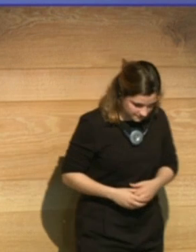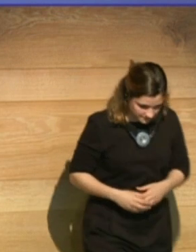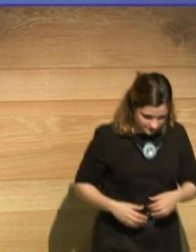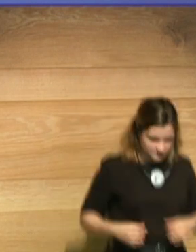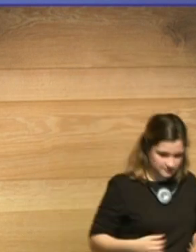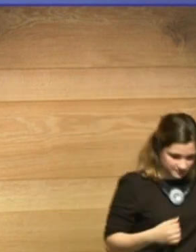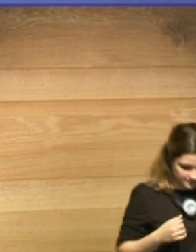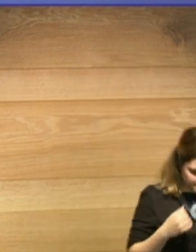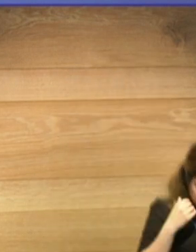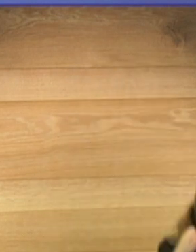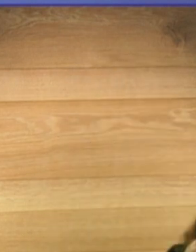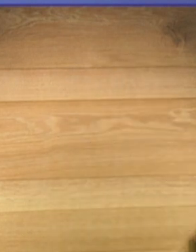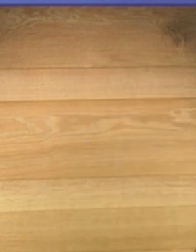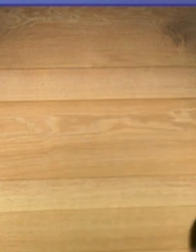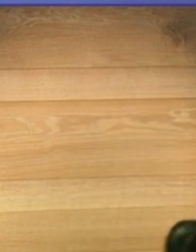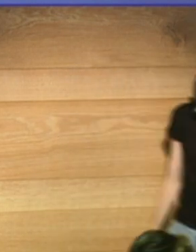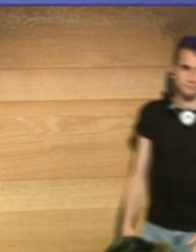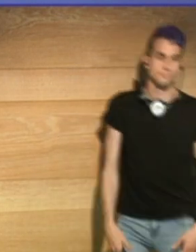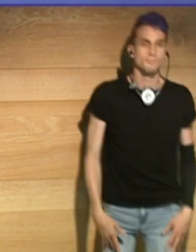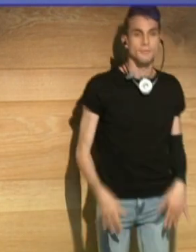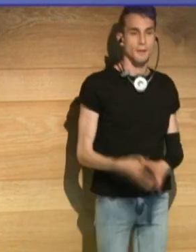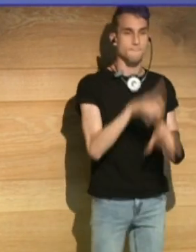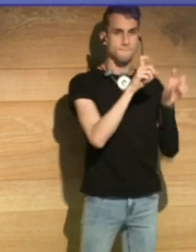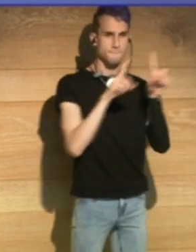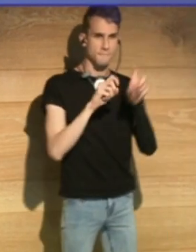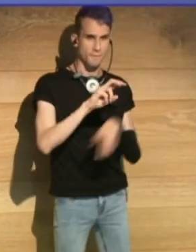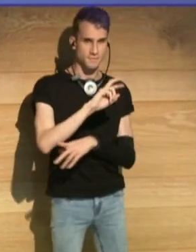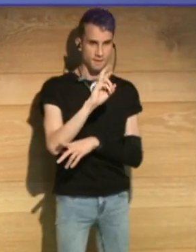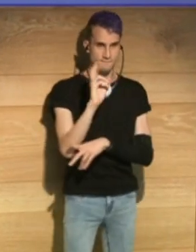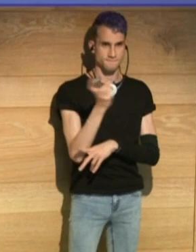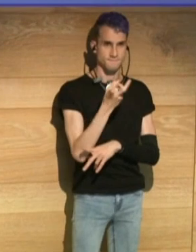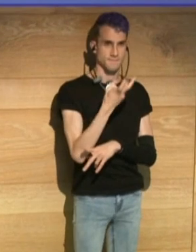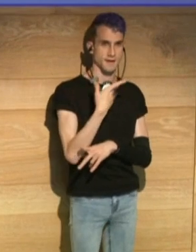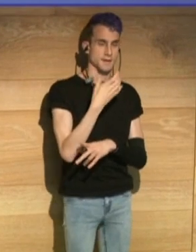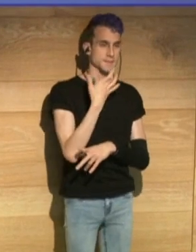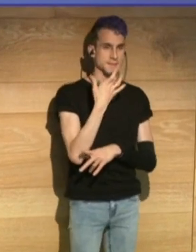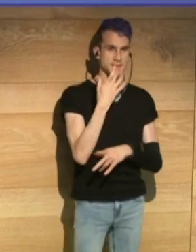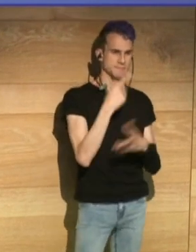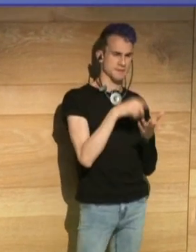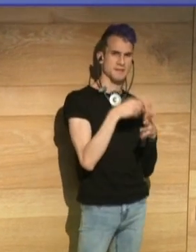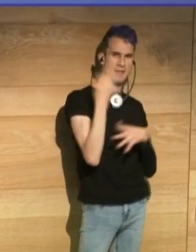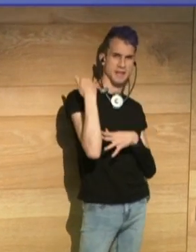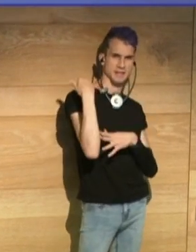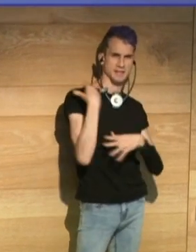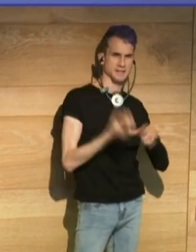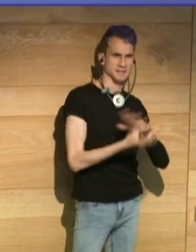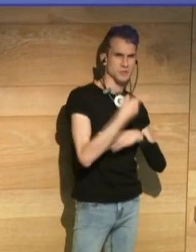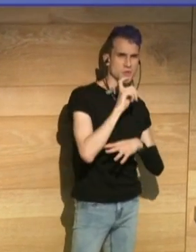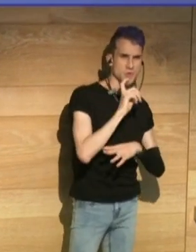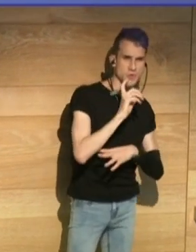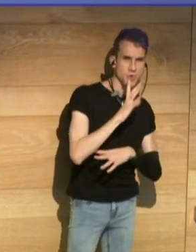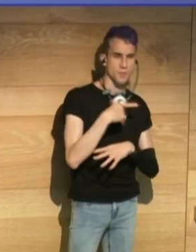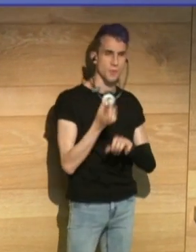expliquen su éxito. ¿Cómo pudo pasar? ¿Cómo ha pasado? Lo que haya pasado, que se parezca a aquello, las similitudes entre aquella sociedad y esta,